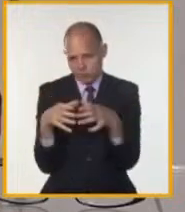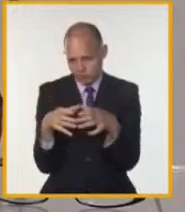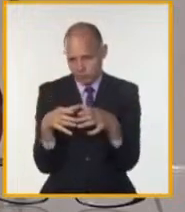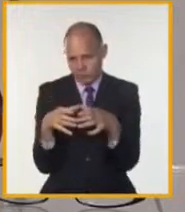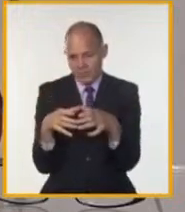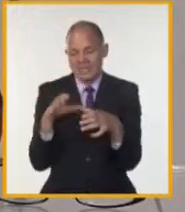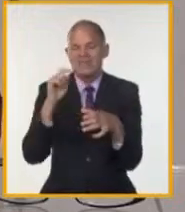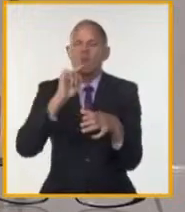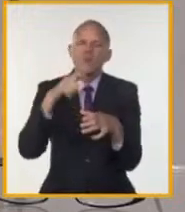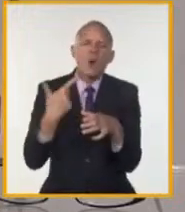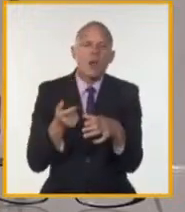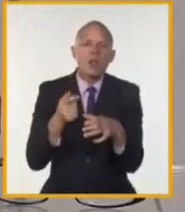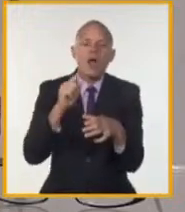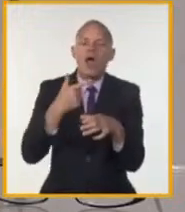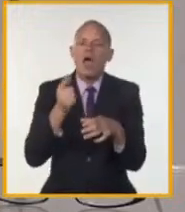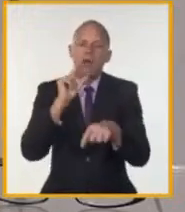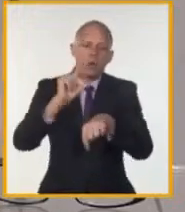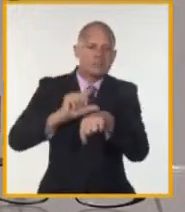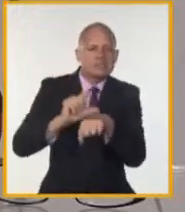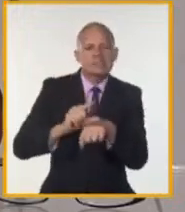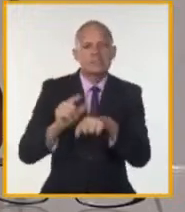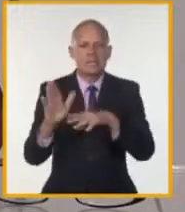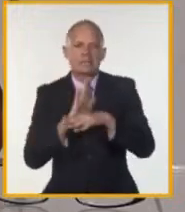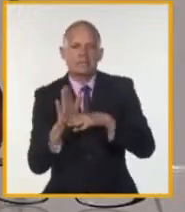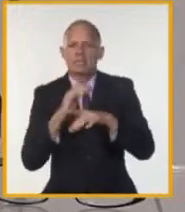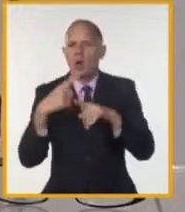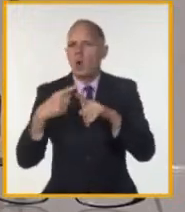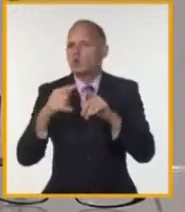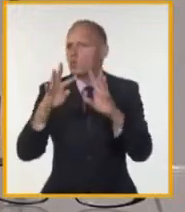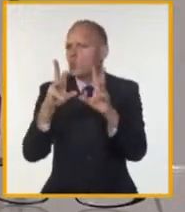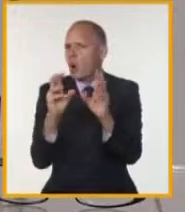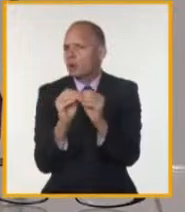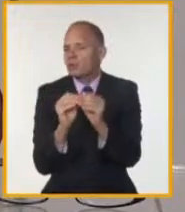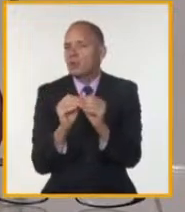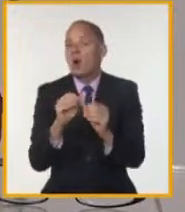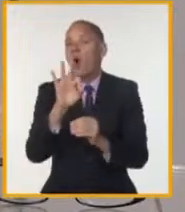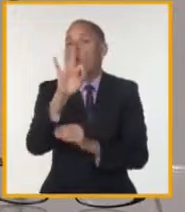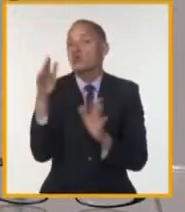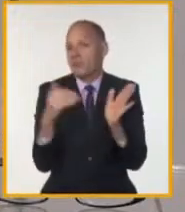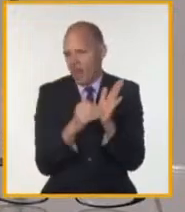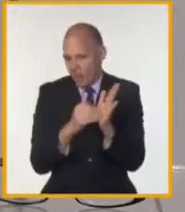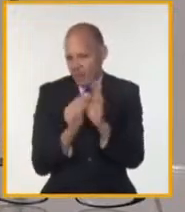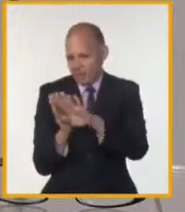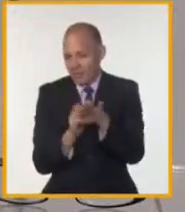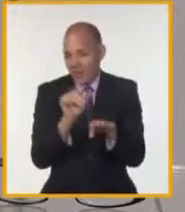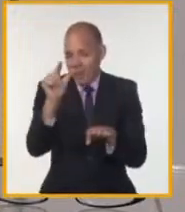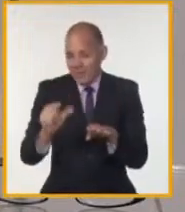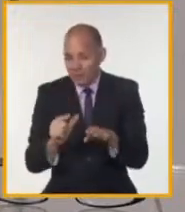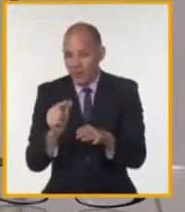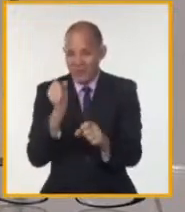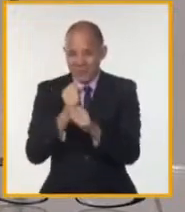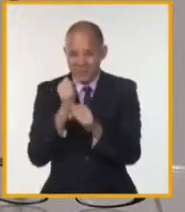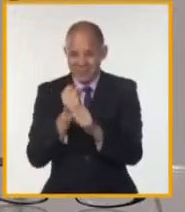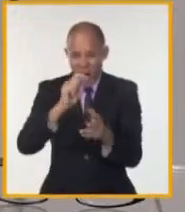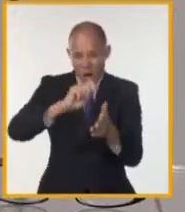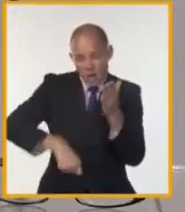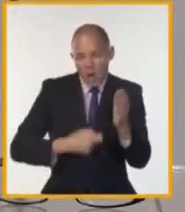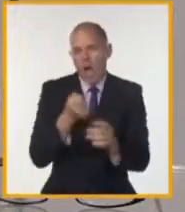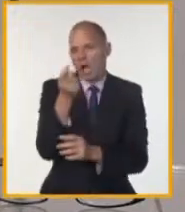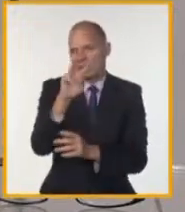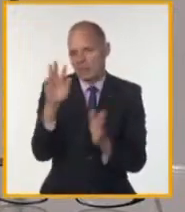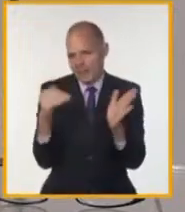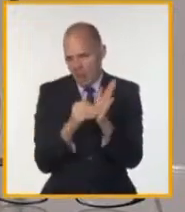más de 8.000 carros, más de 13.000 choferes que son trabajadores por cuenta propia, entre choferes titulares